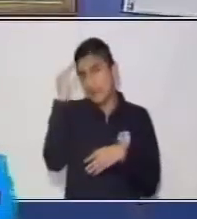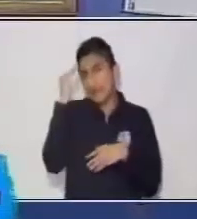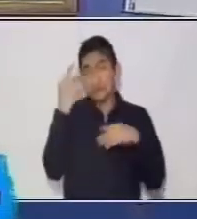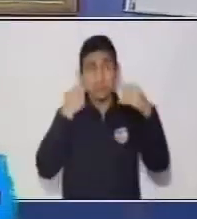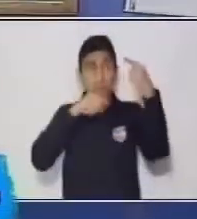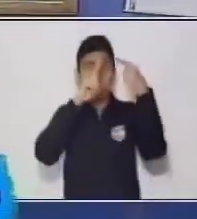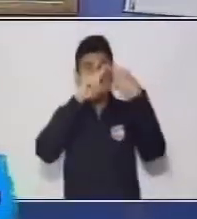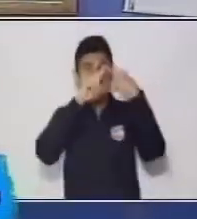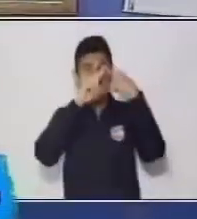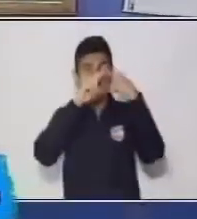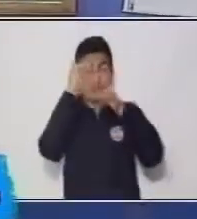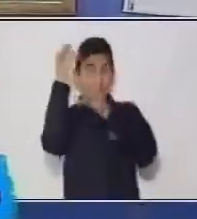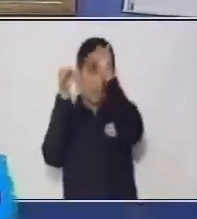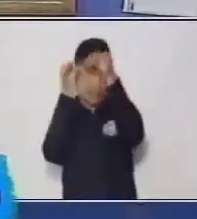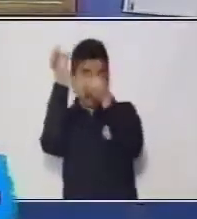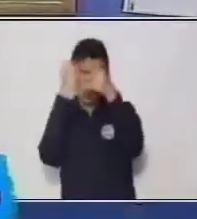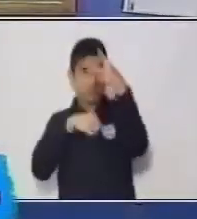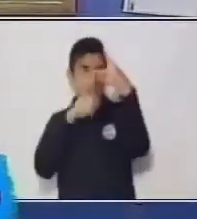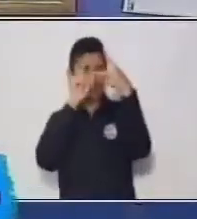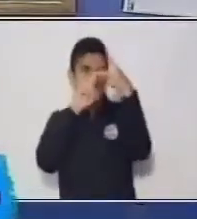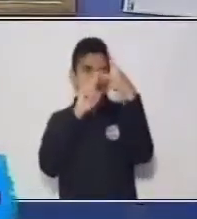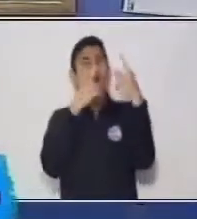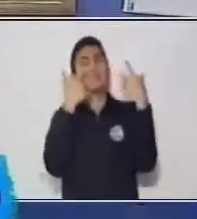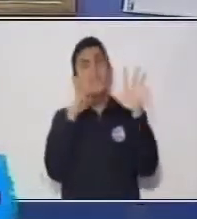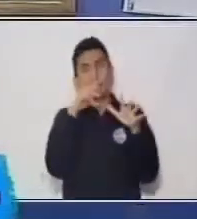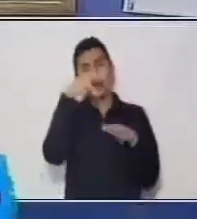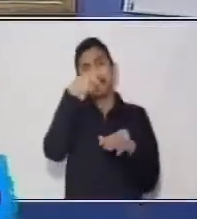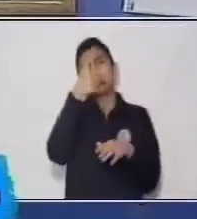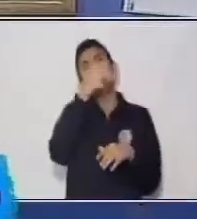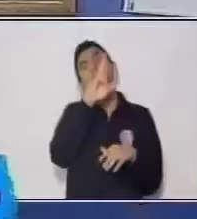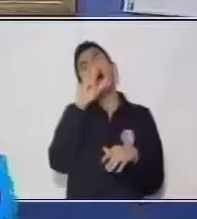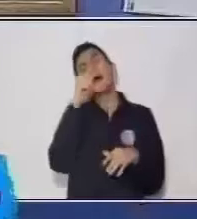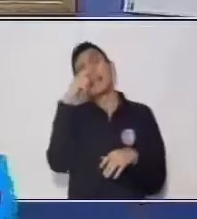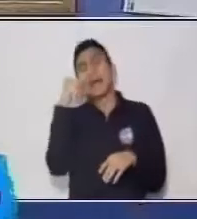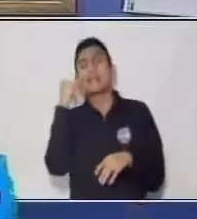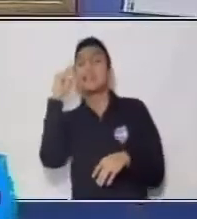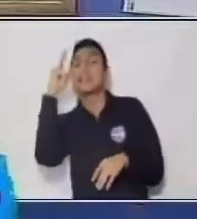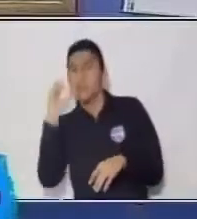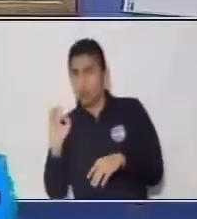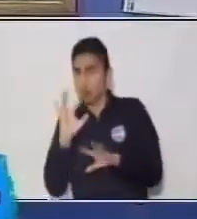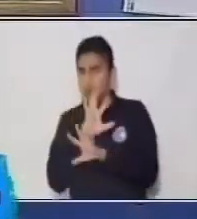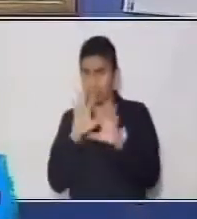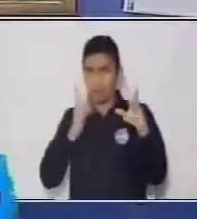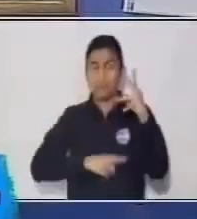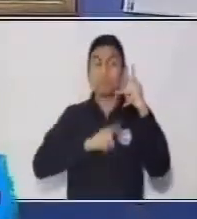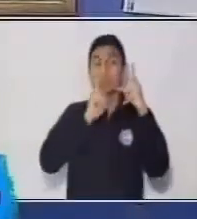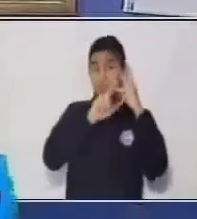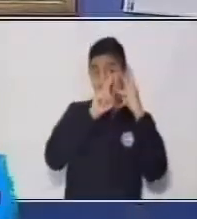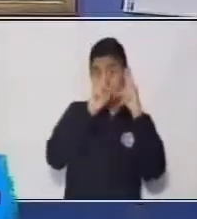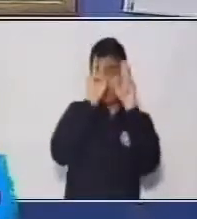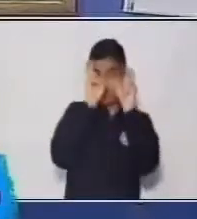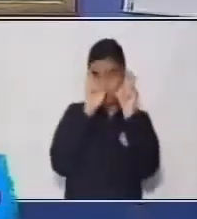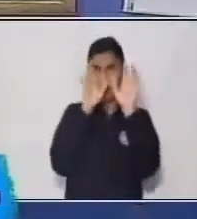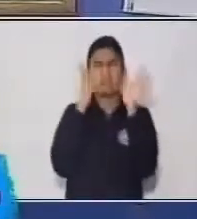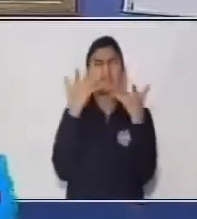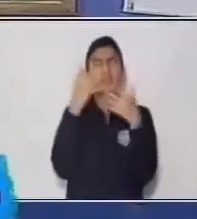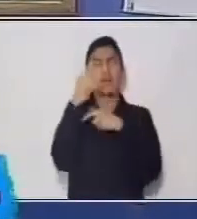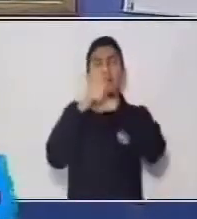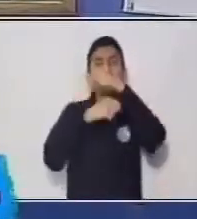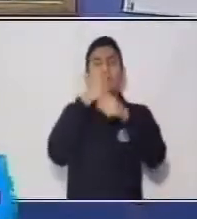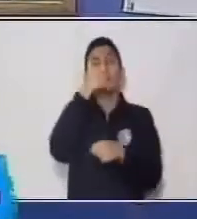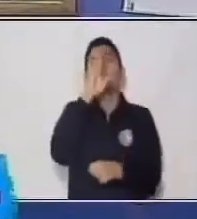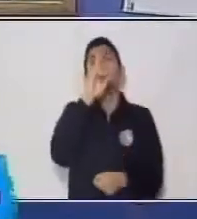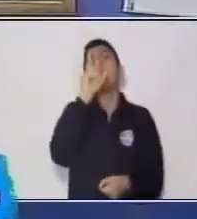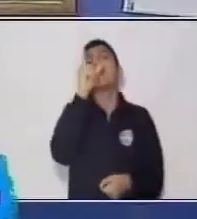narrativo y con el señor presidente también fue narrativo? Entonces, ahora vamos a ver fábulas. ¿Te gusta